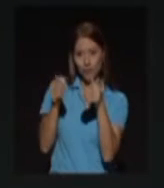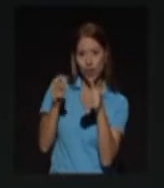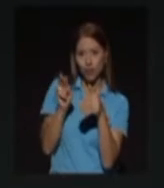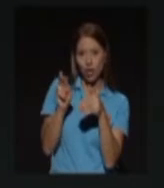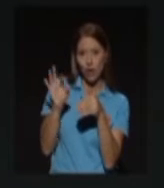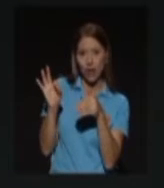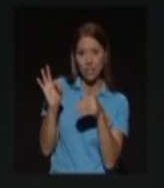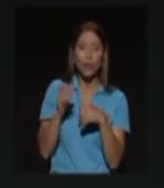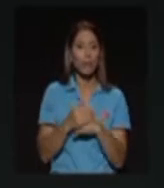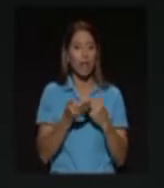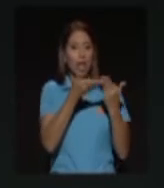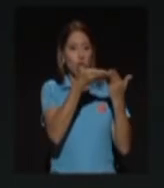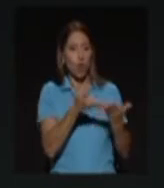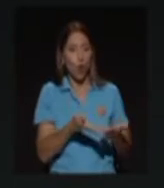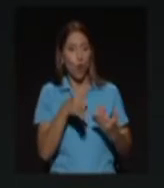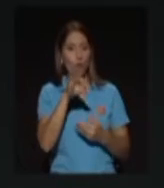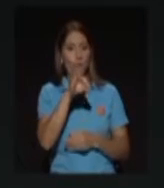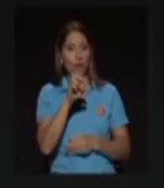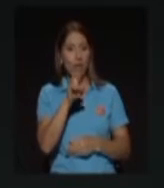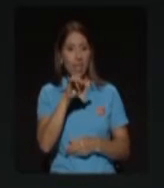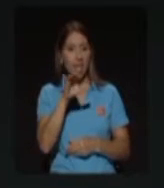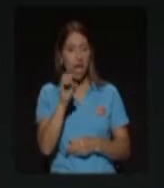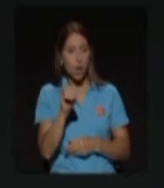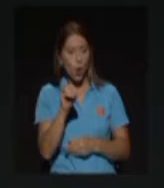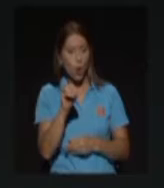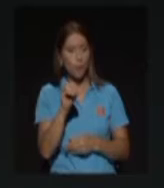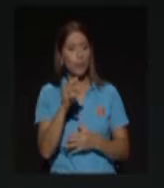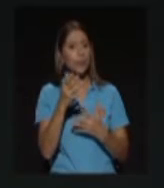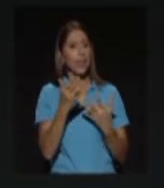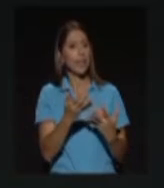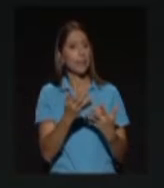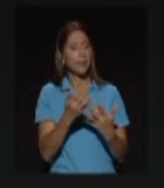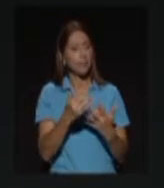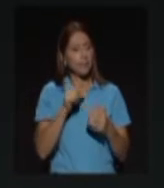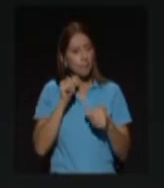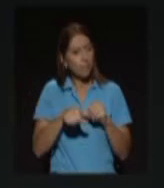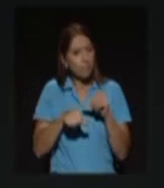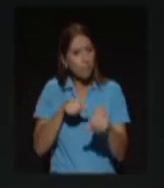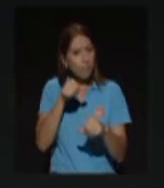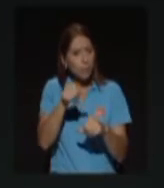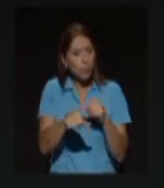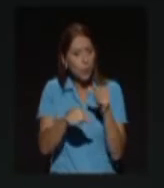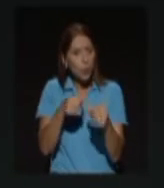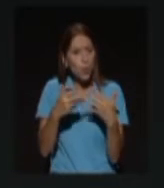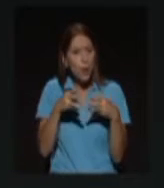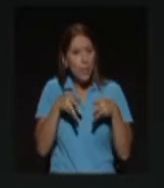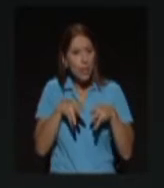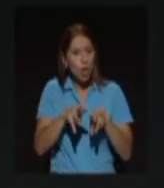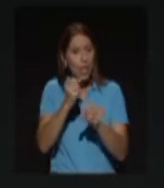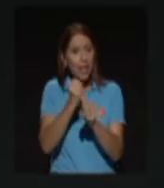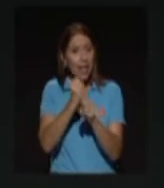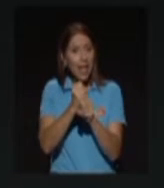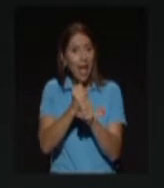pues don Federico se tomó a la laboriosa y metódica tarea de editar algunos